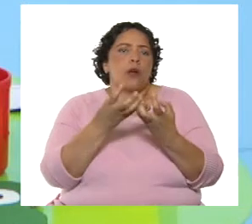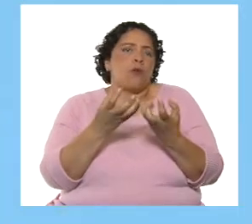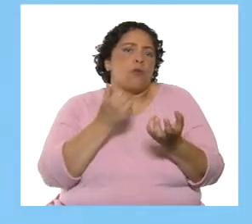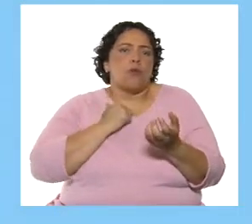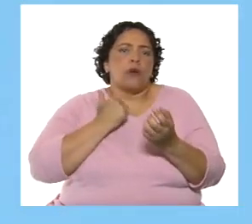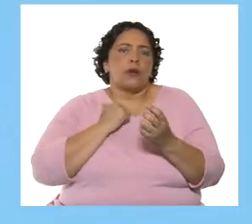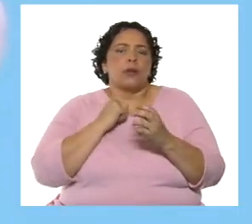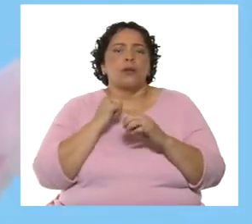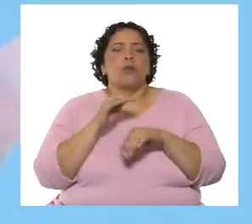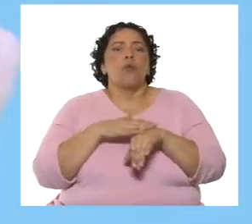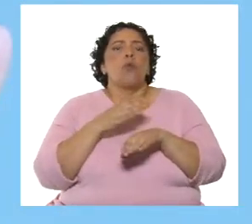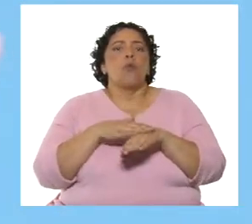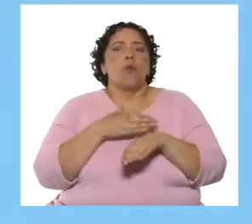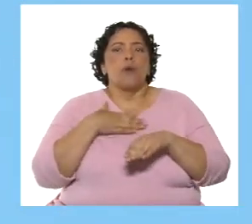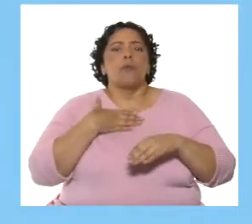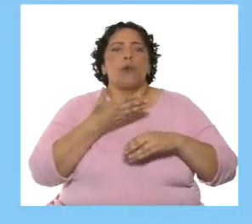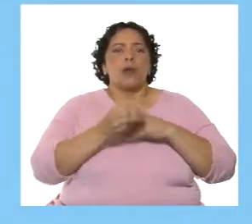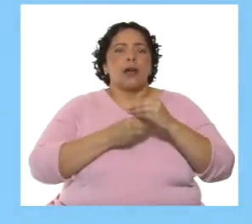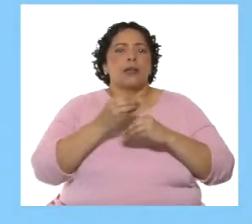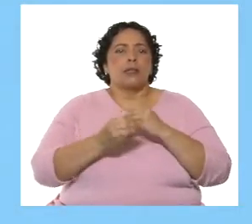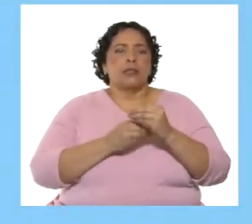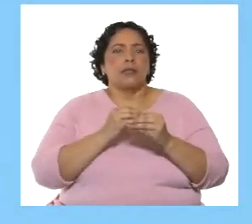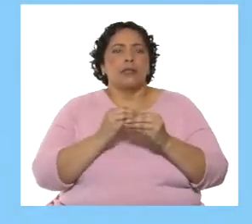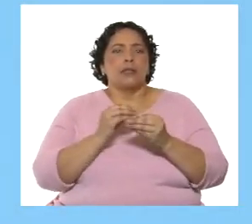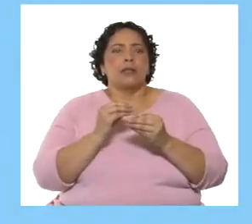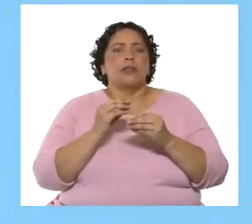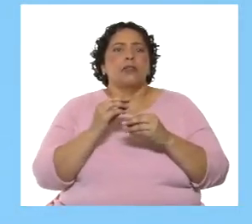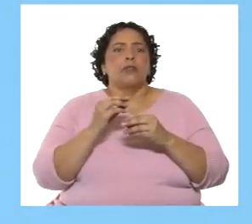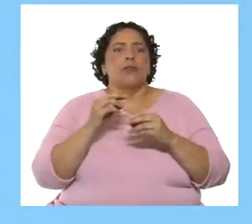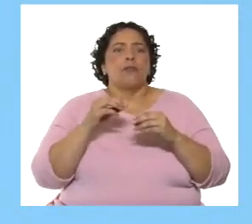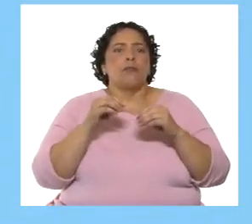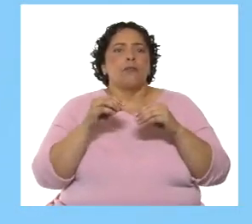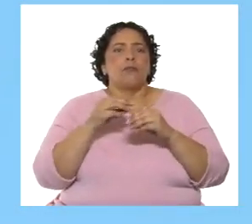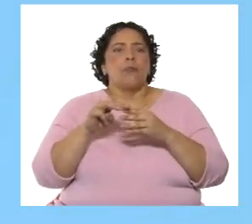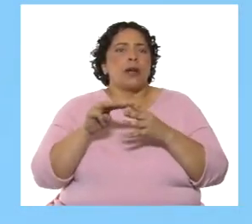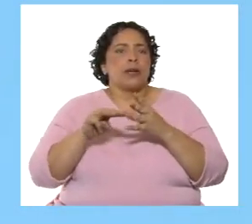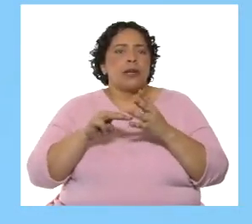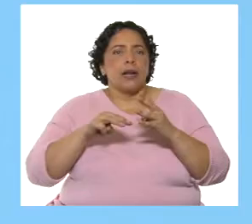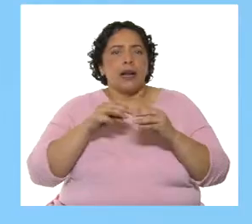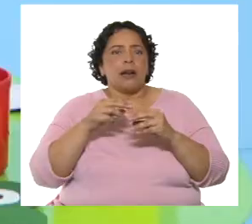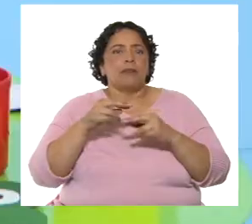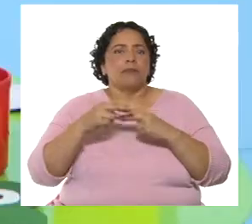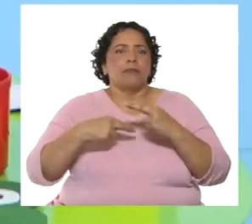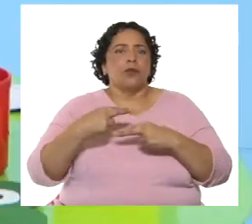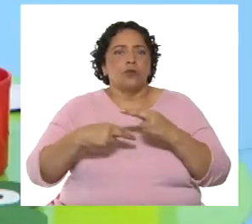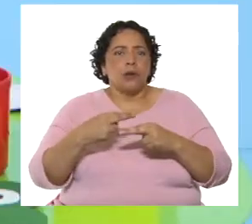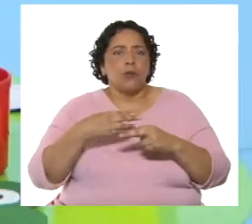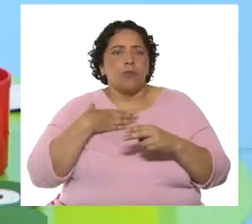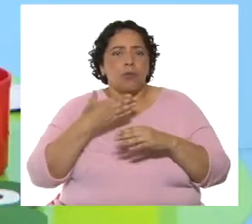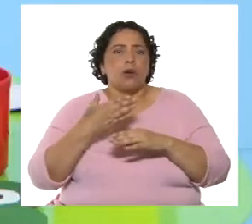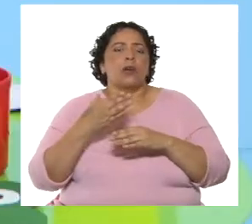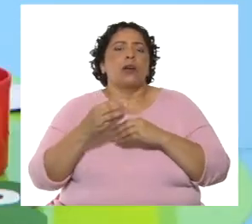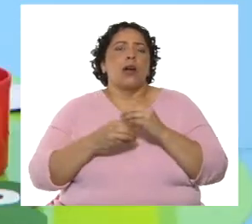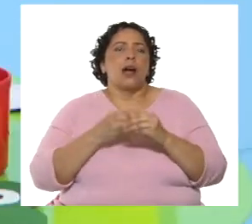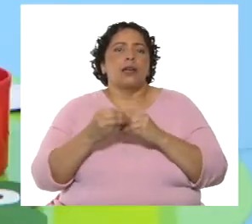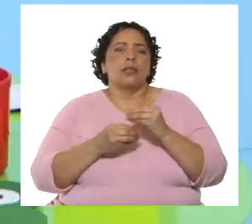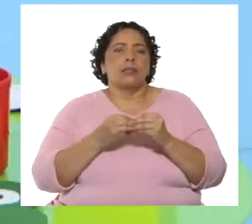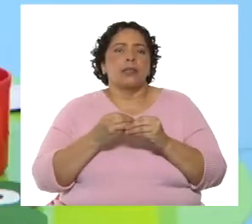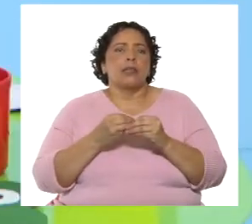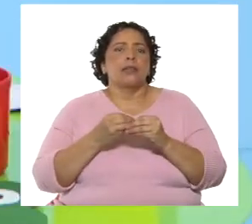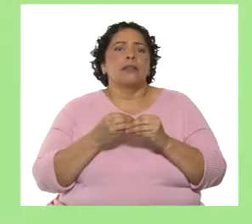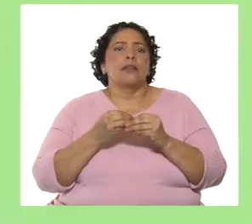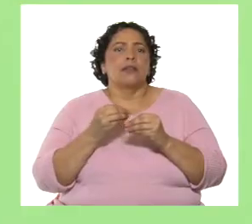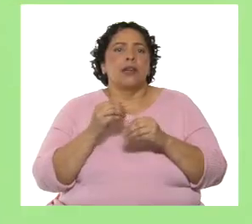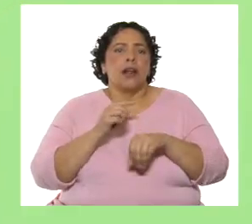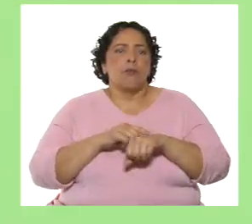jueves podemos hacer también un títere con material reusable, sea con bolsa, con tela, que ya no utilicemos, que podamos